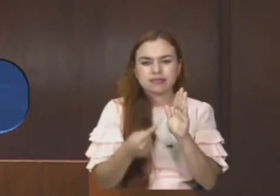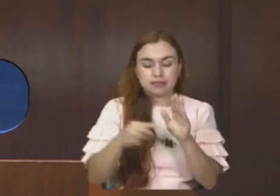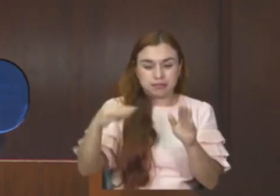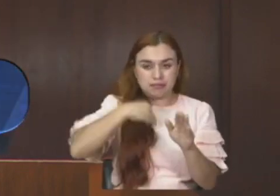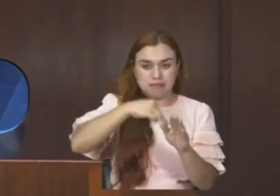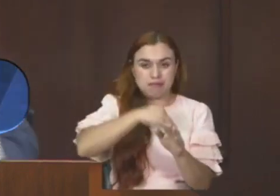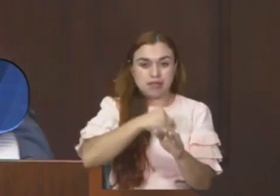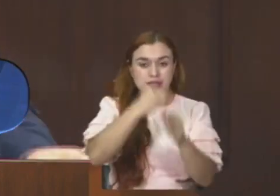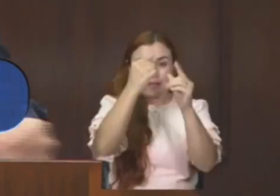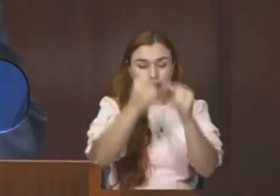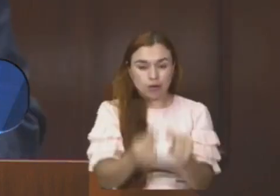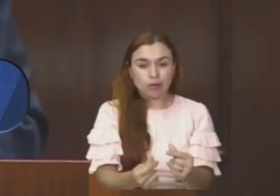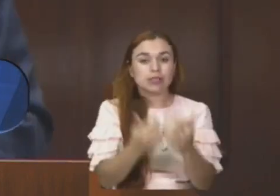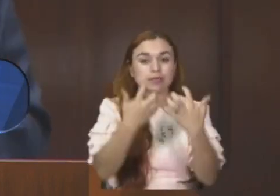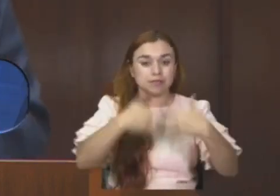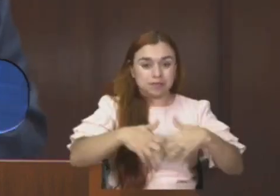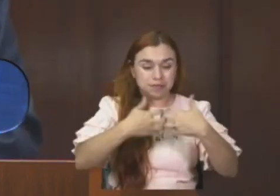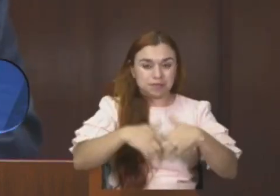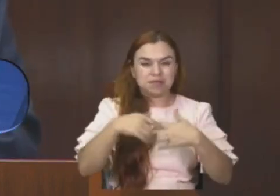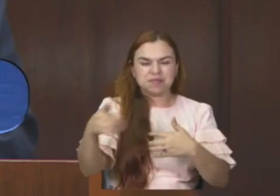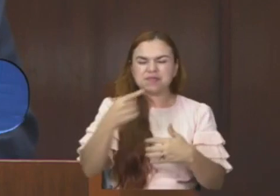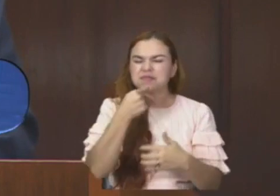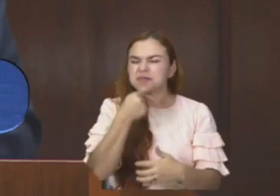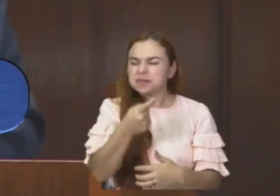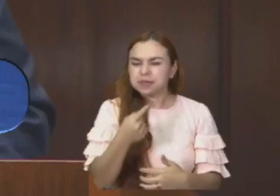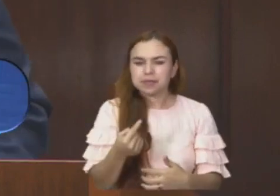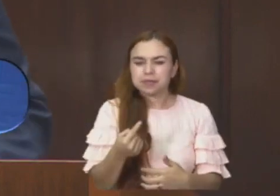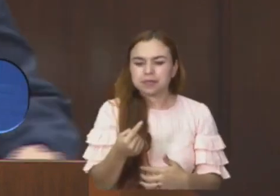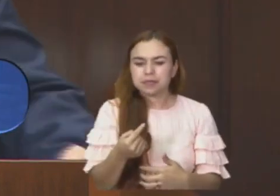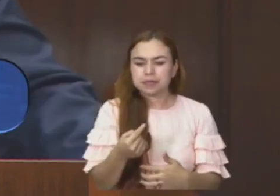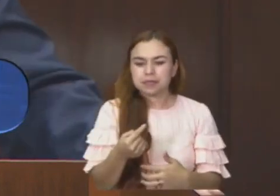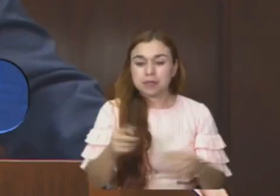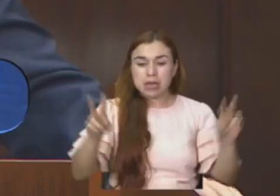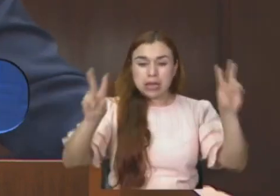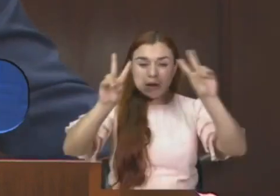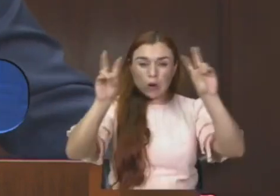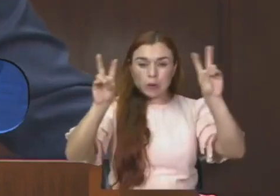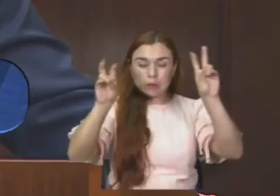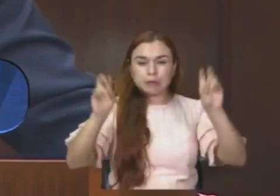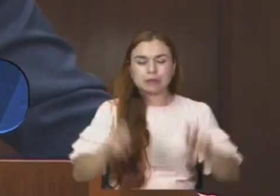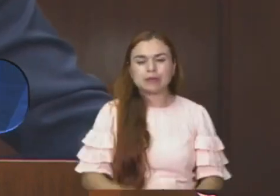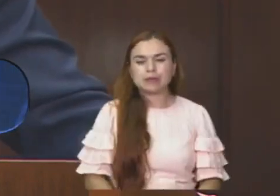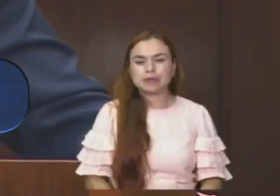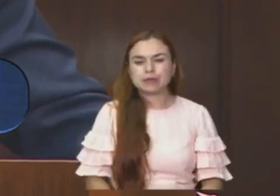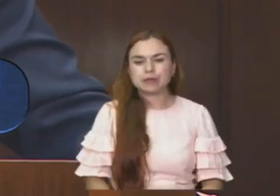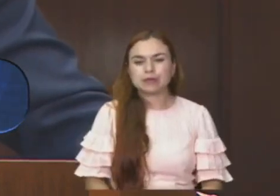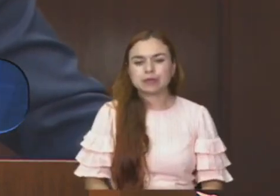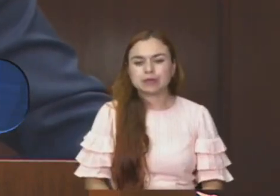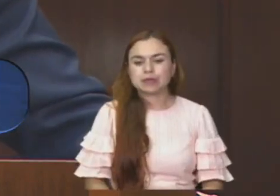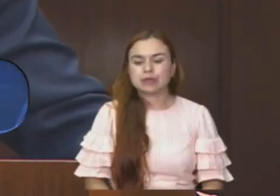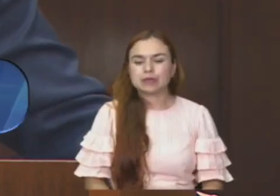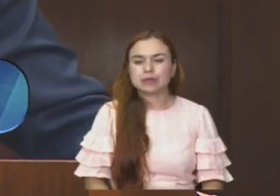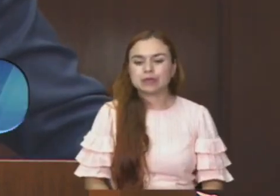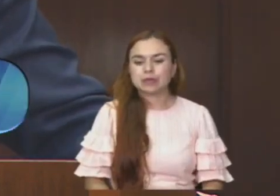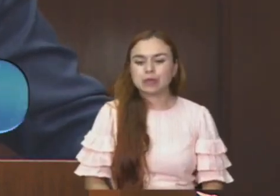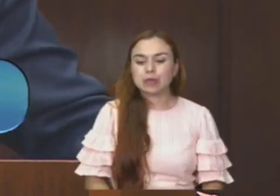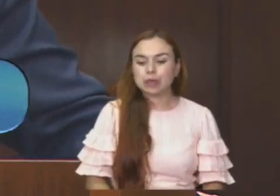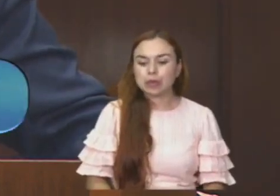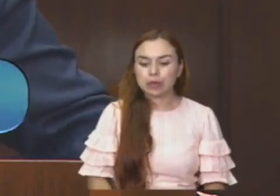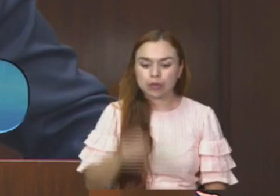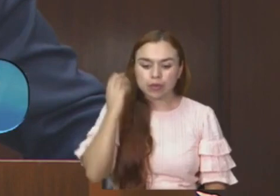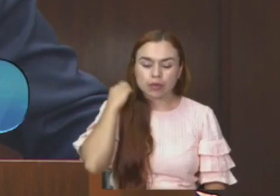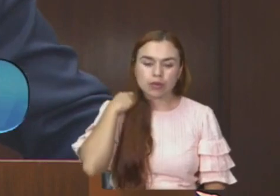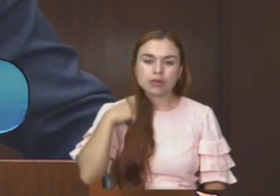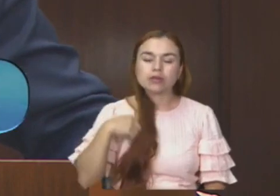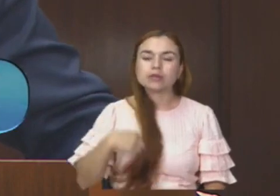de Comercio e Industrias lo siguiente, abro comillas: por lo que en consecuencia dejó de tener